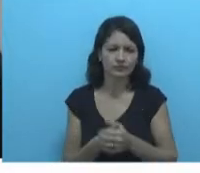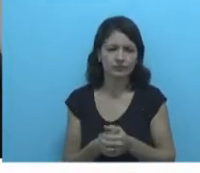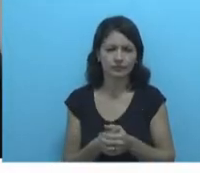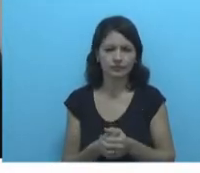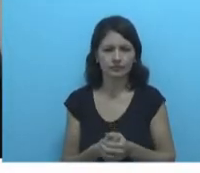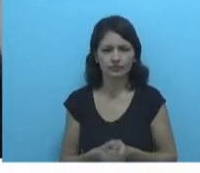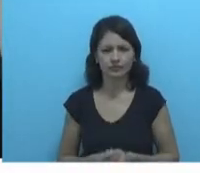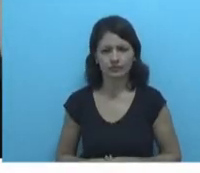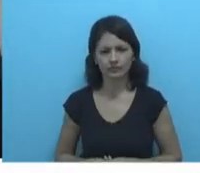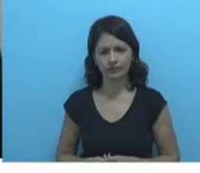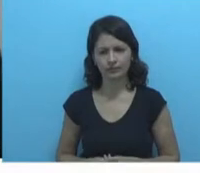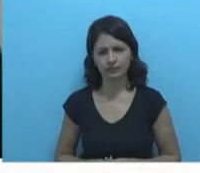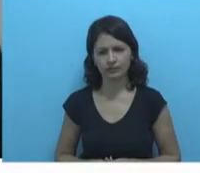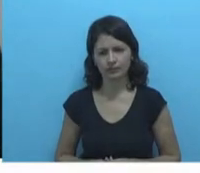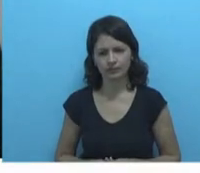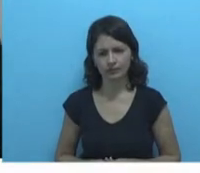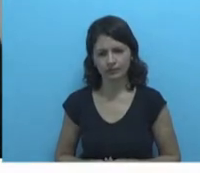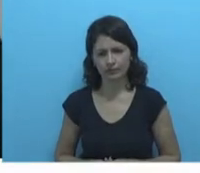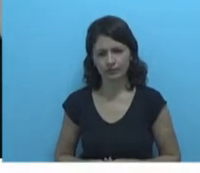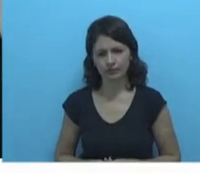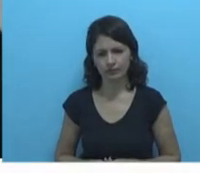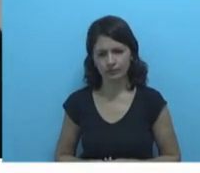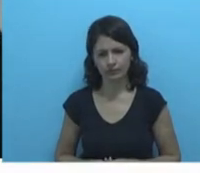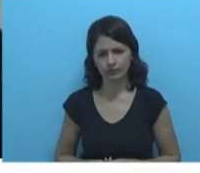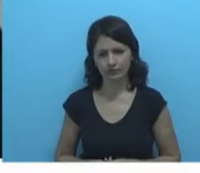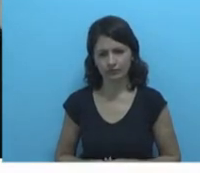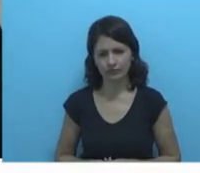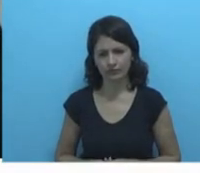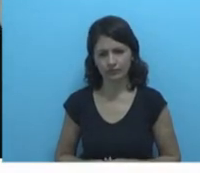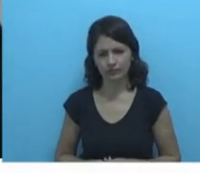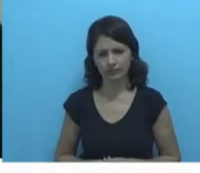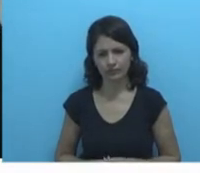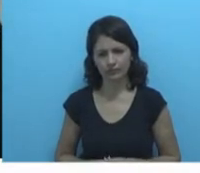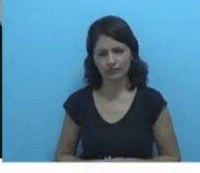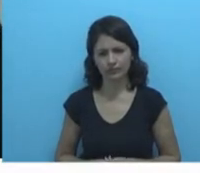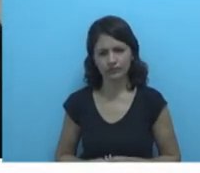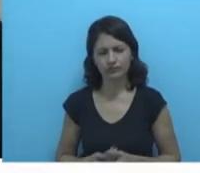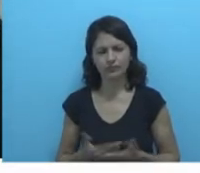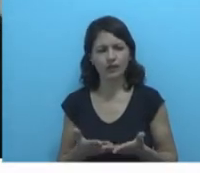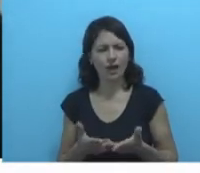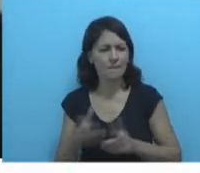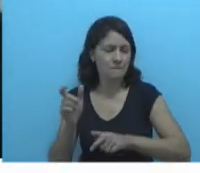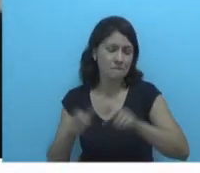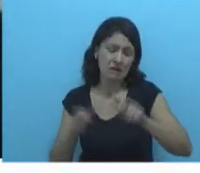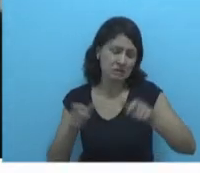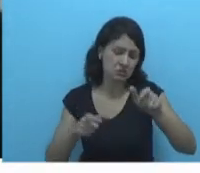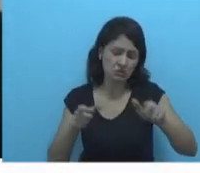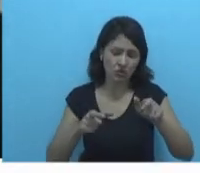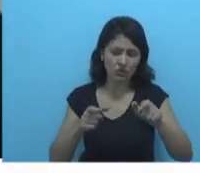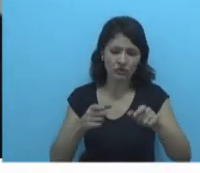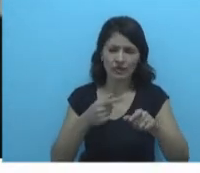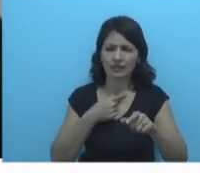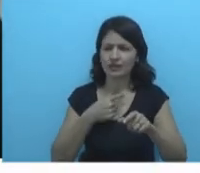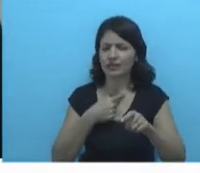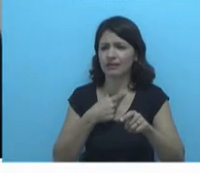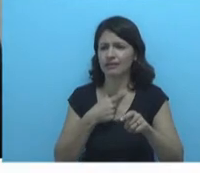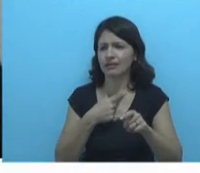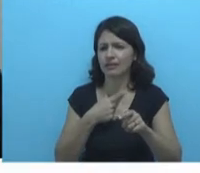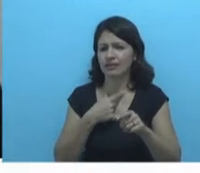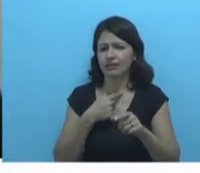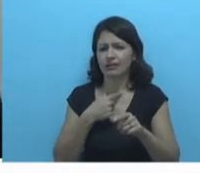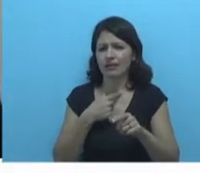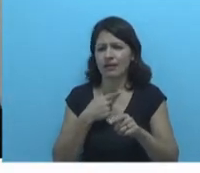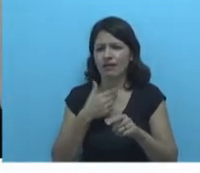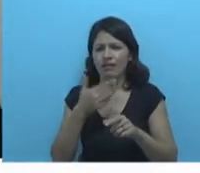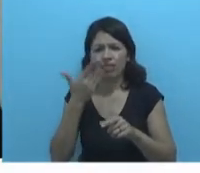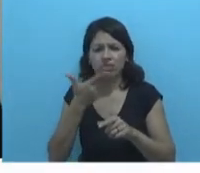exigen menos ANATA. Comparto con el diputado Blanco